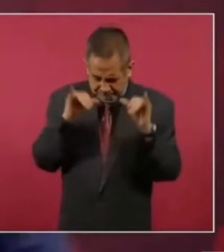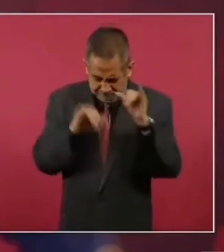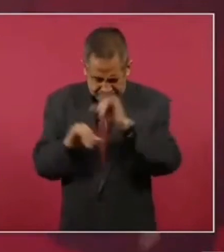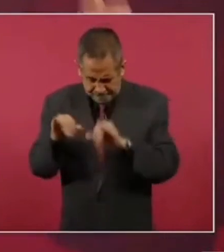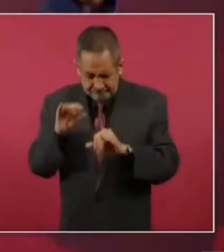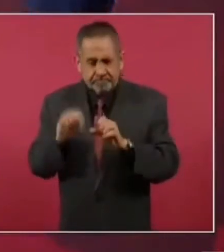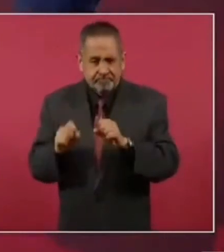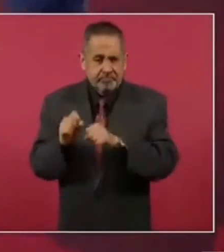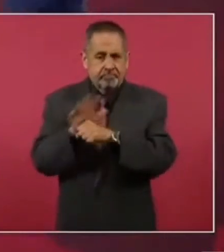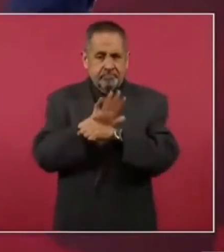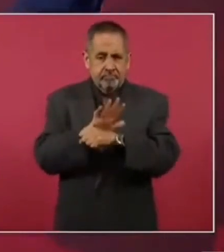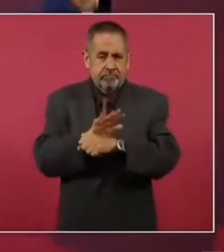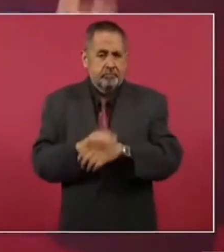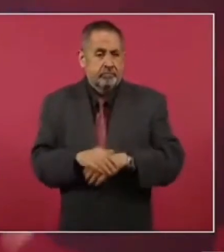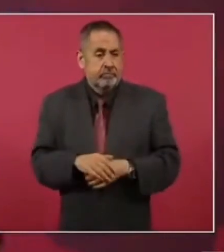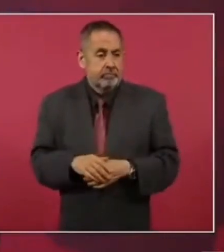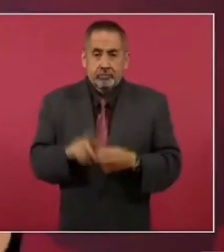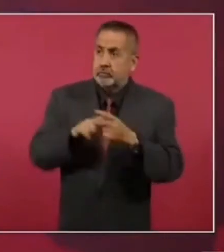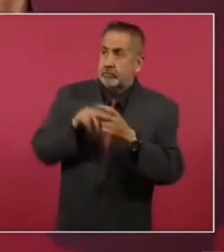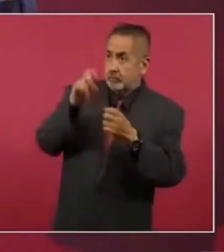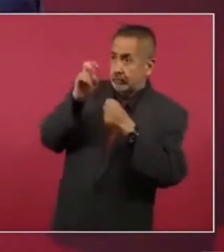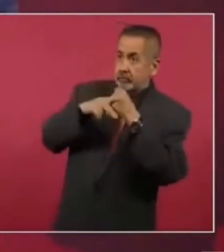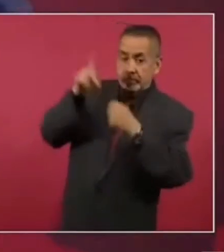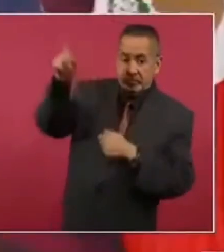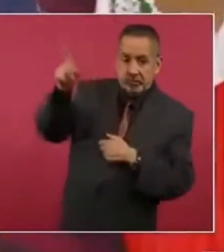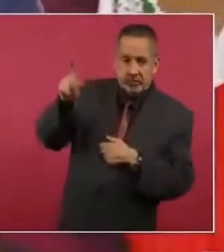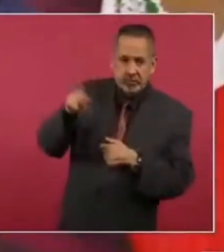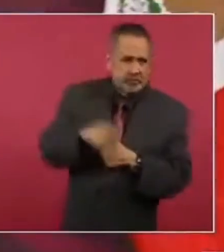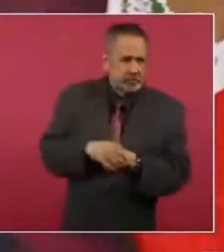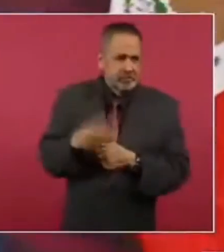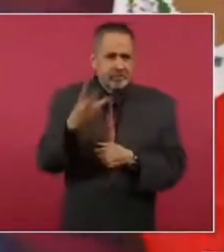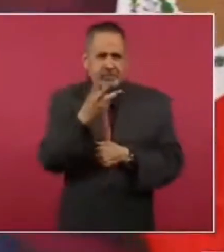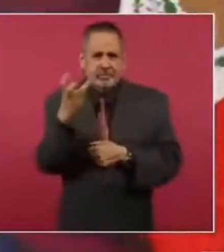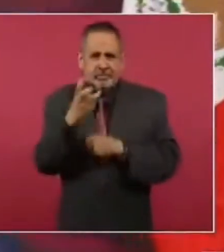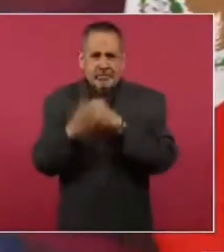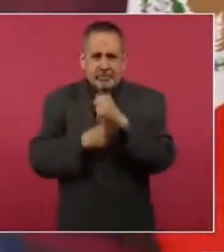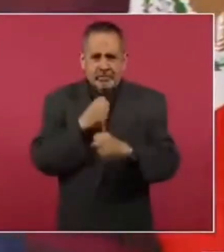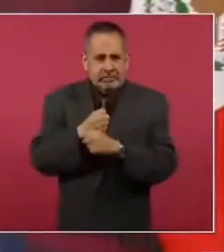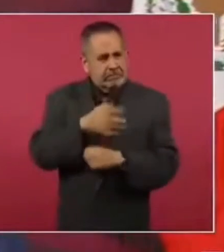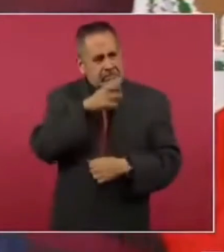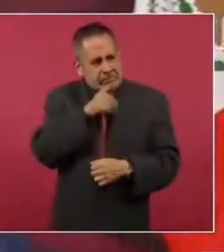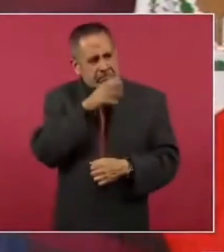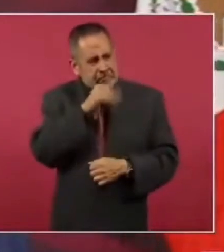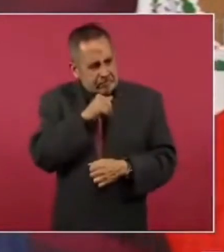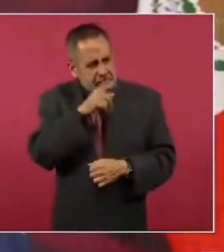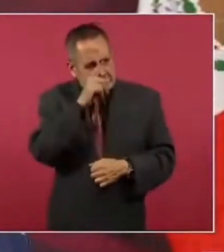Y los que vinieron a civilizarnos no pudieron en 3 siglos